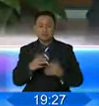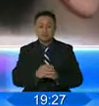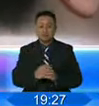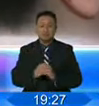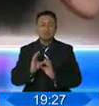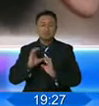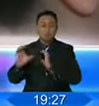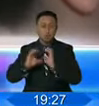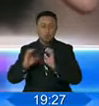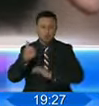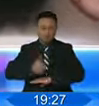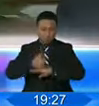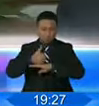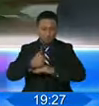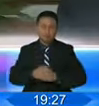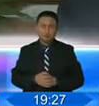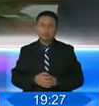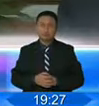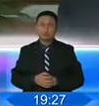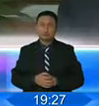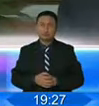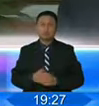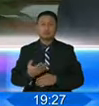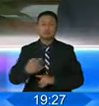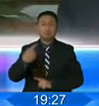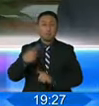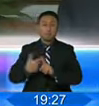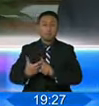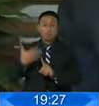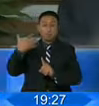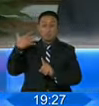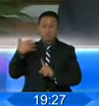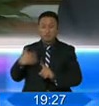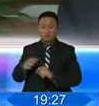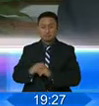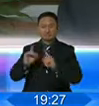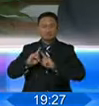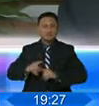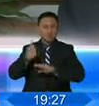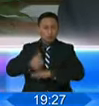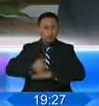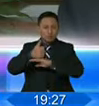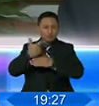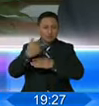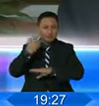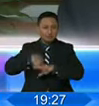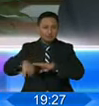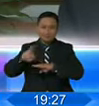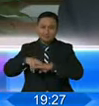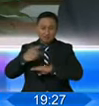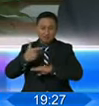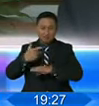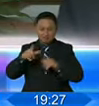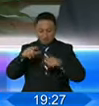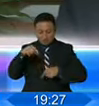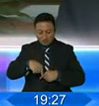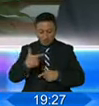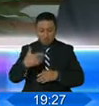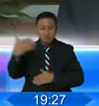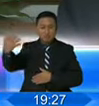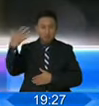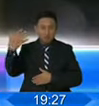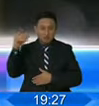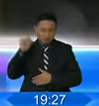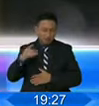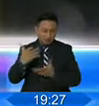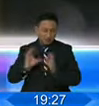con algunas autoridades. Desde hace varios meses, con varias autoridades, o sea, a nivel nacional, a nivel local, alcaldes y por ahí